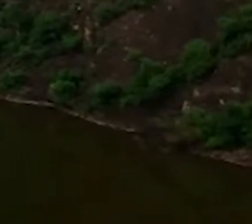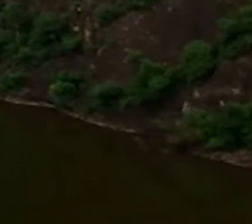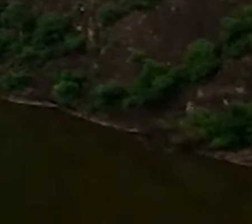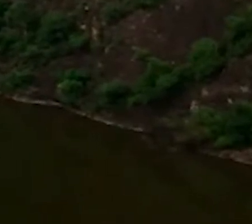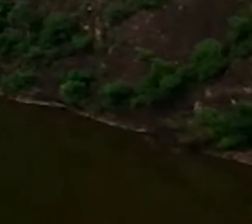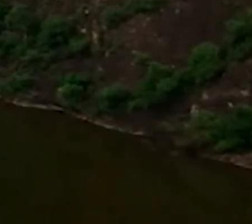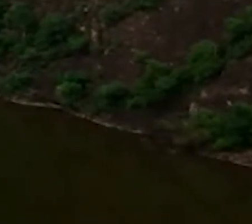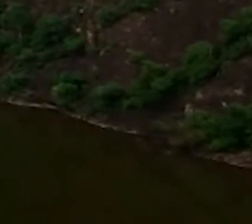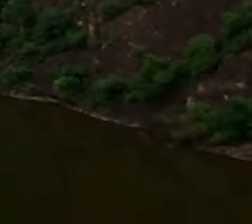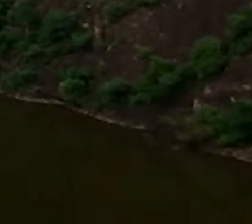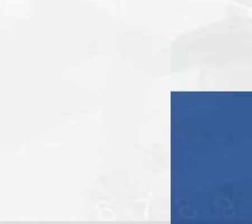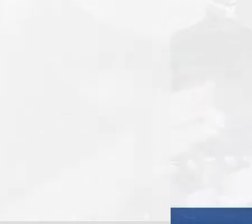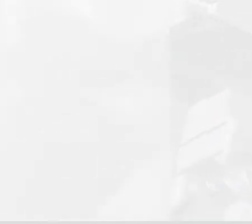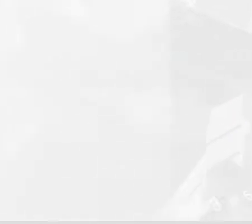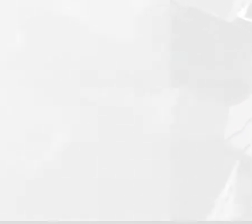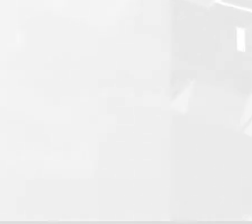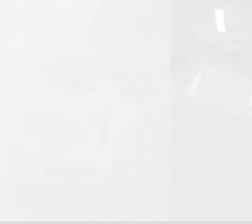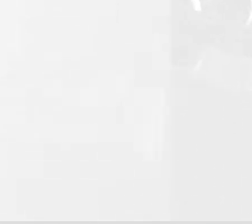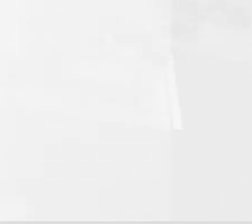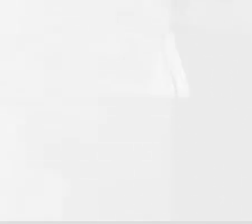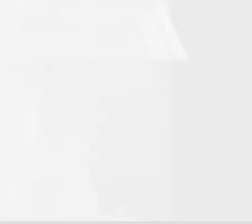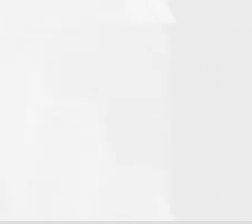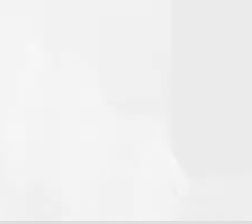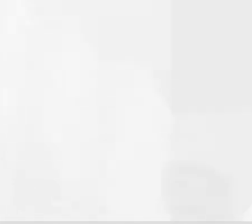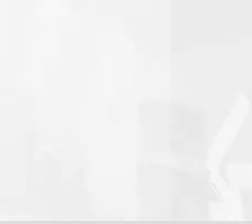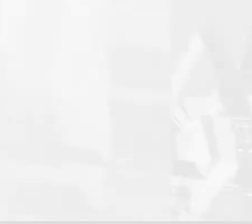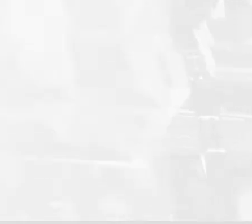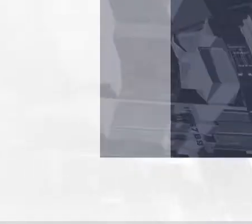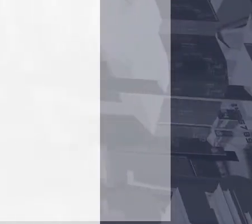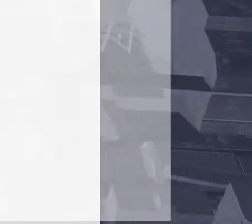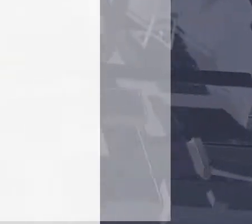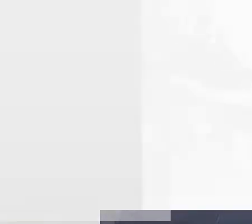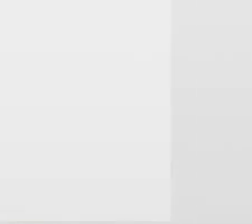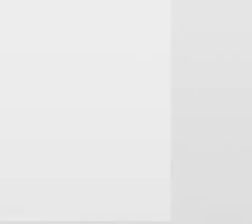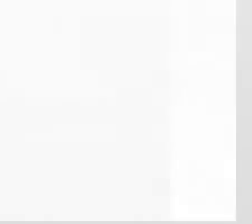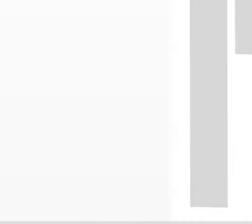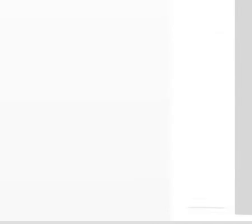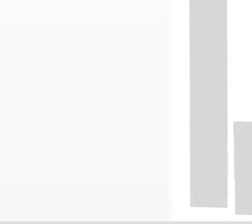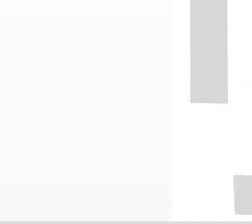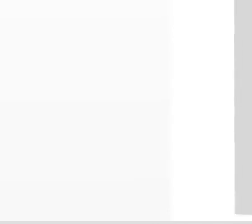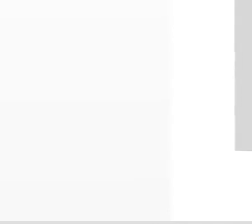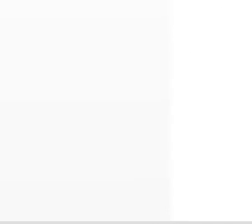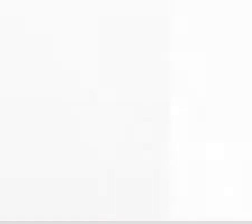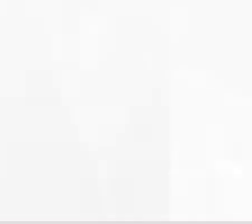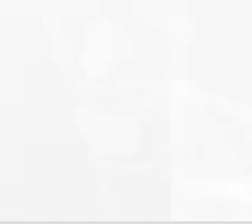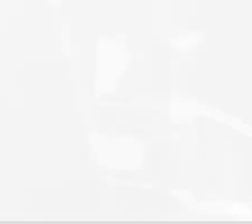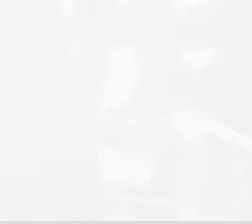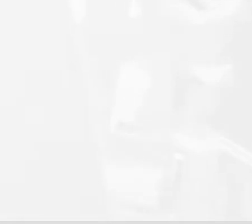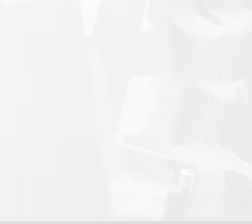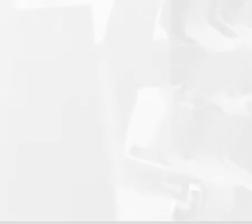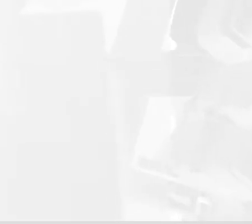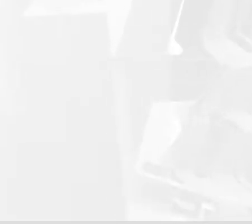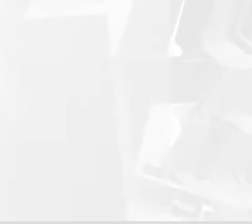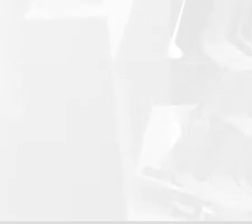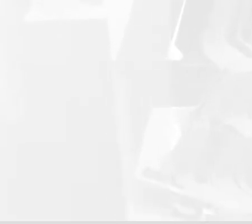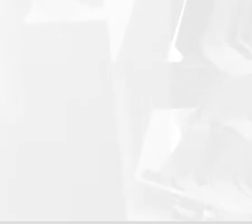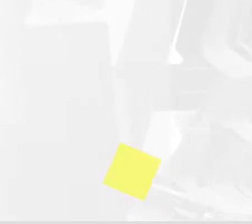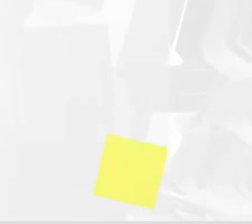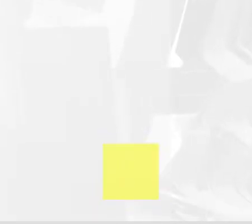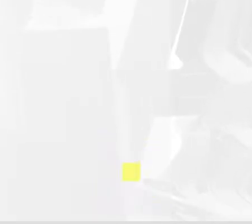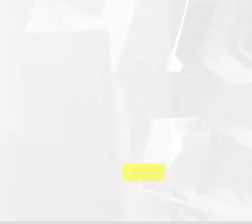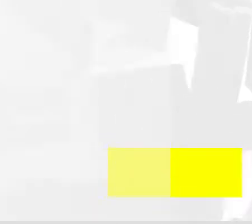culminar con los trabajos. La inversión de esta presa fue de 2.187 millones de pesos. Tiene una capacidad